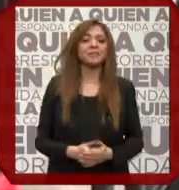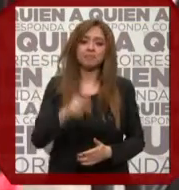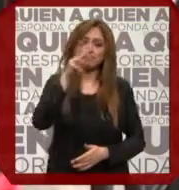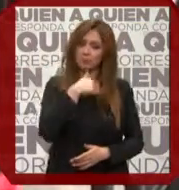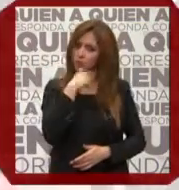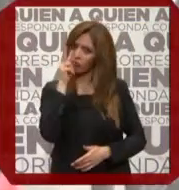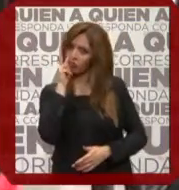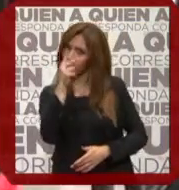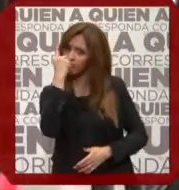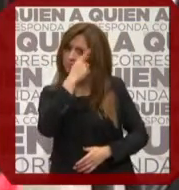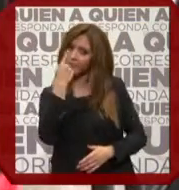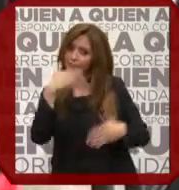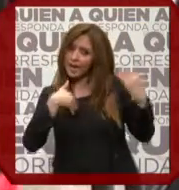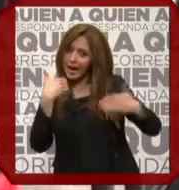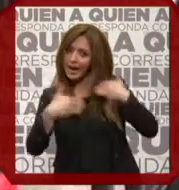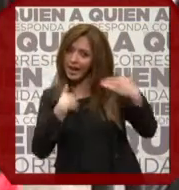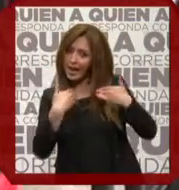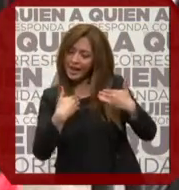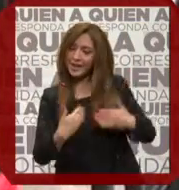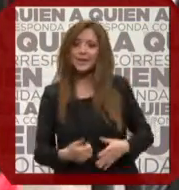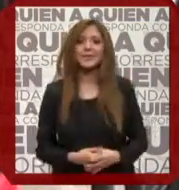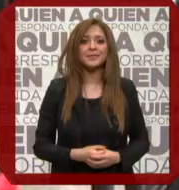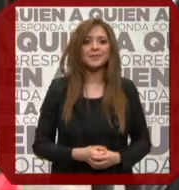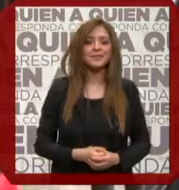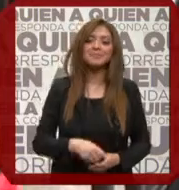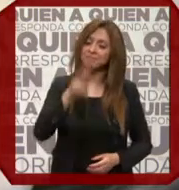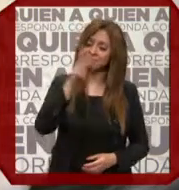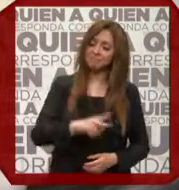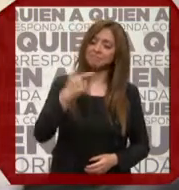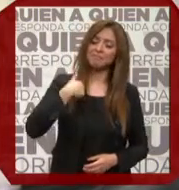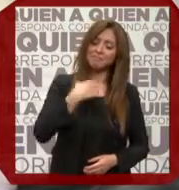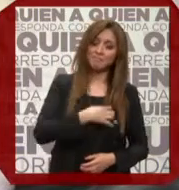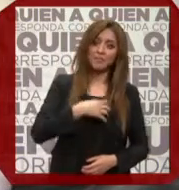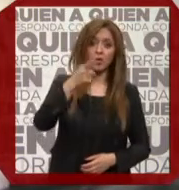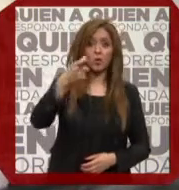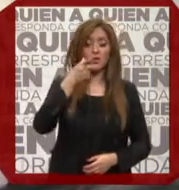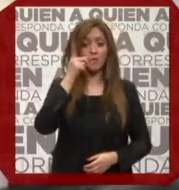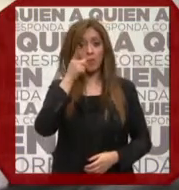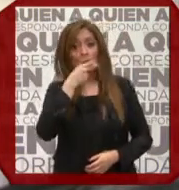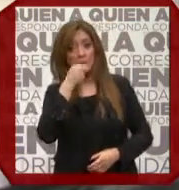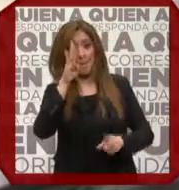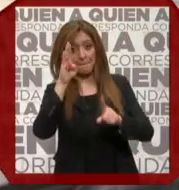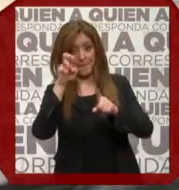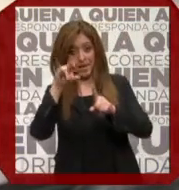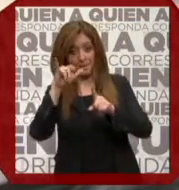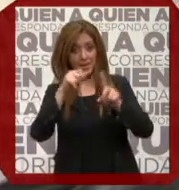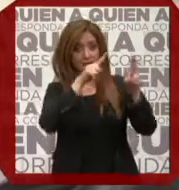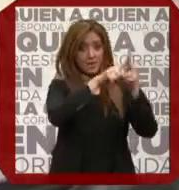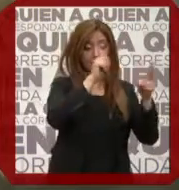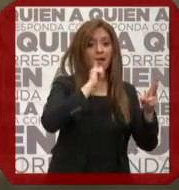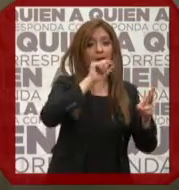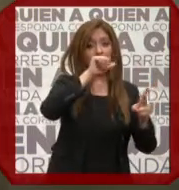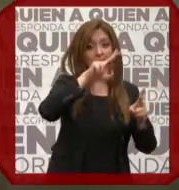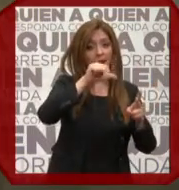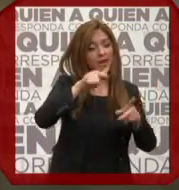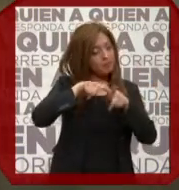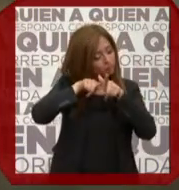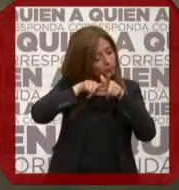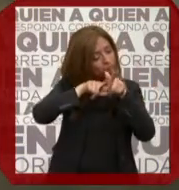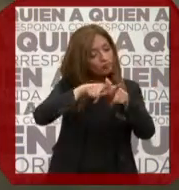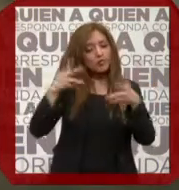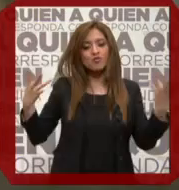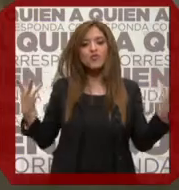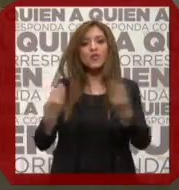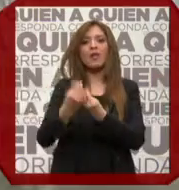más cambiada, con más ánimo, sí. Muy contenta. Benjamín y Ángela seguirán luchando juntos, como lo han hecho por